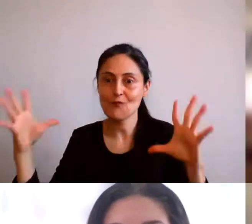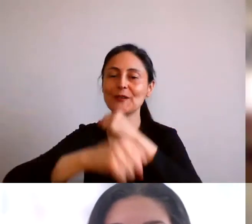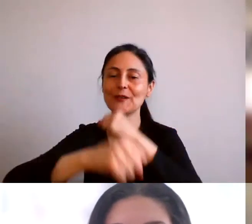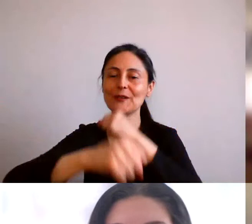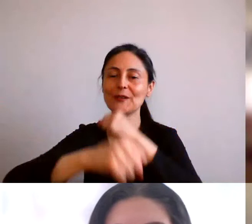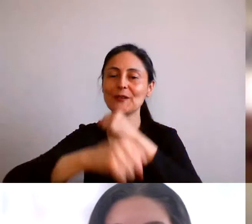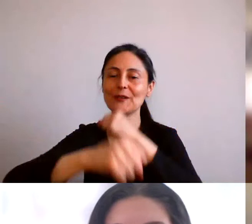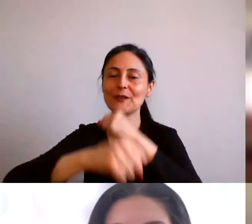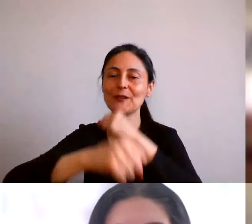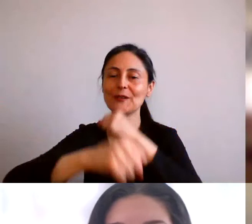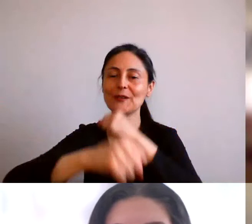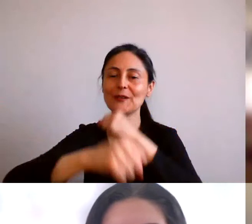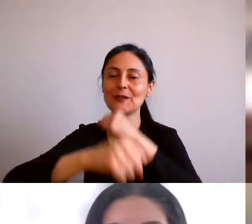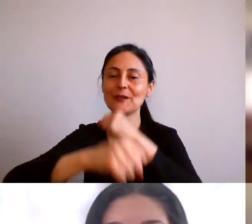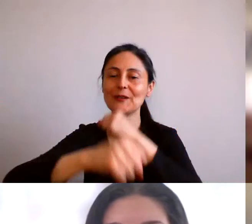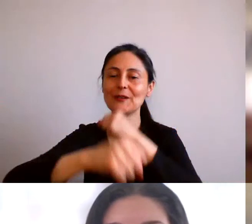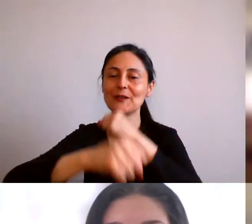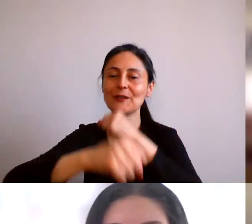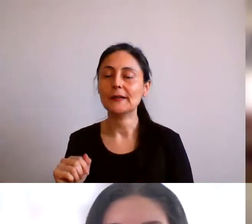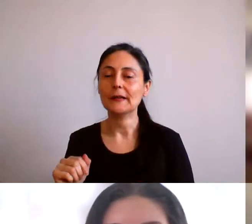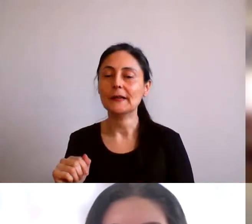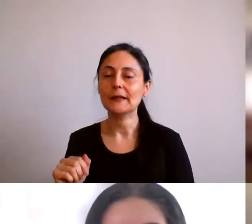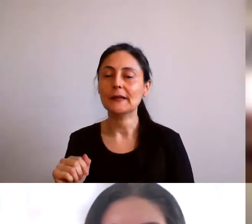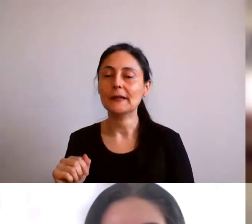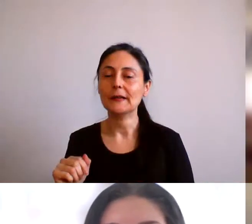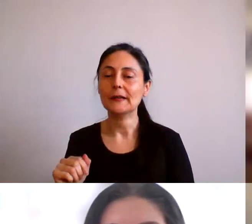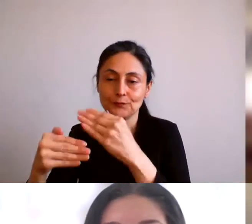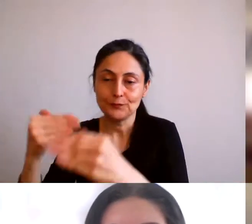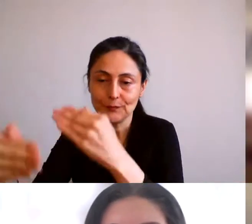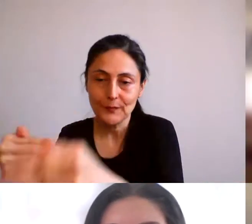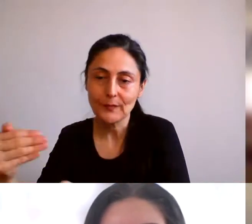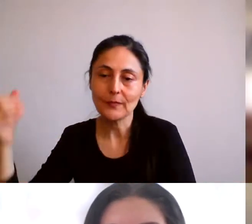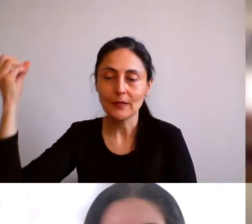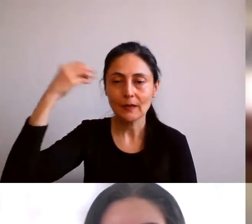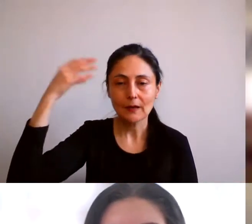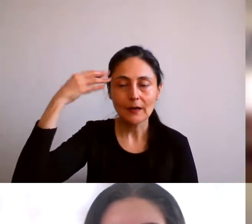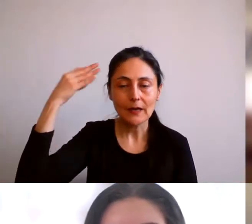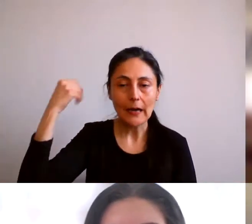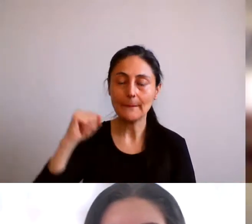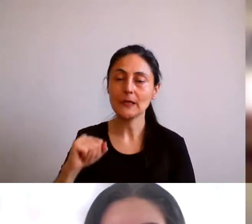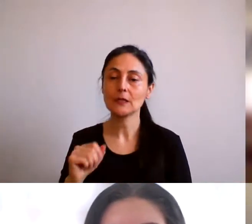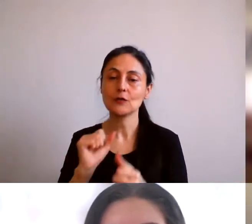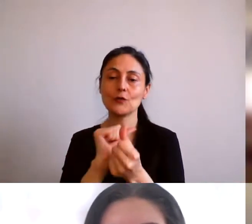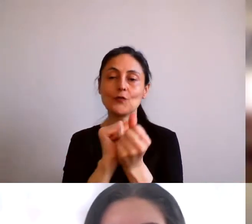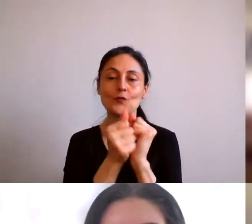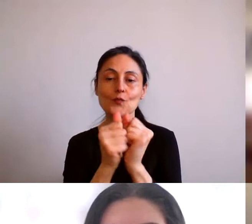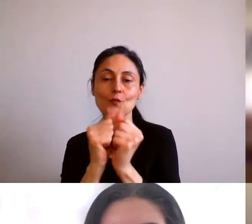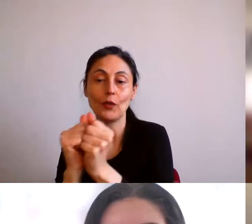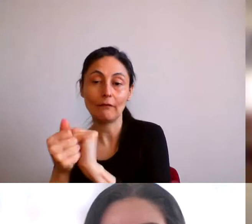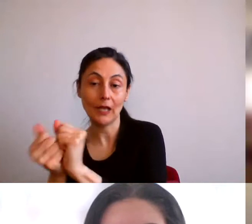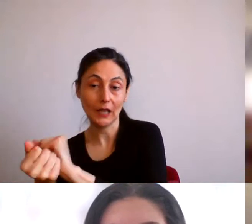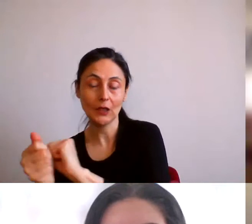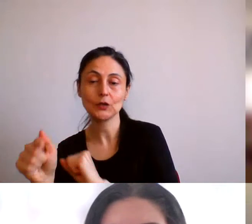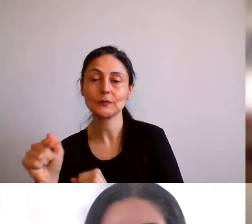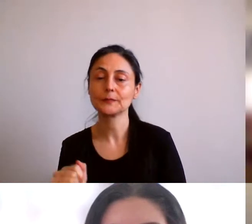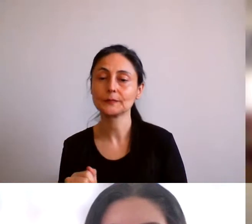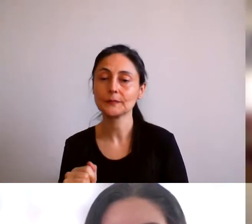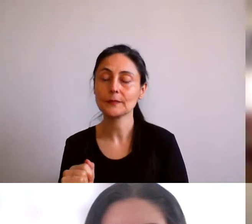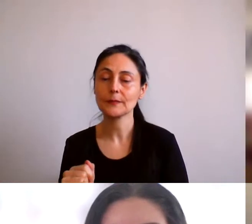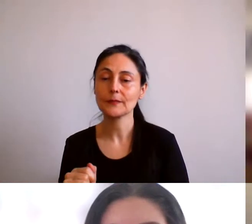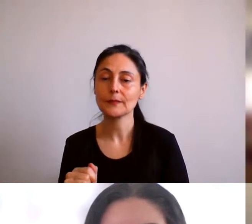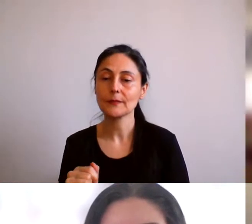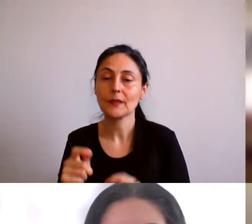por delante es seguir aprendiendo, modificando. Decía Amaro con una claridad la capacidad de